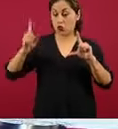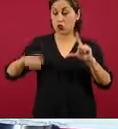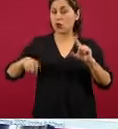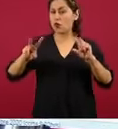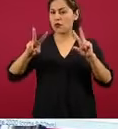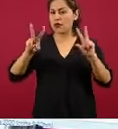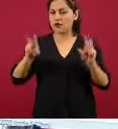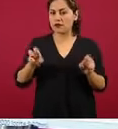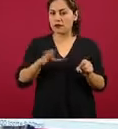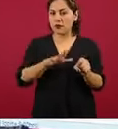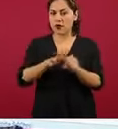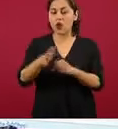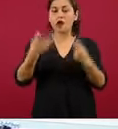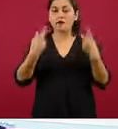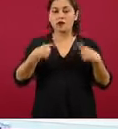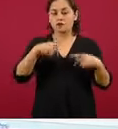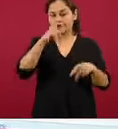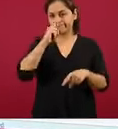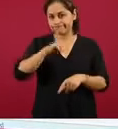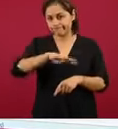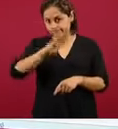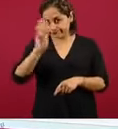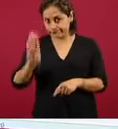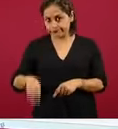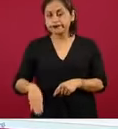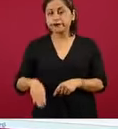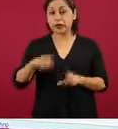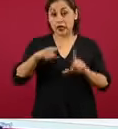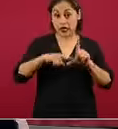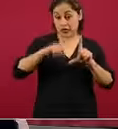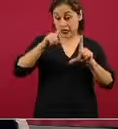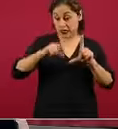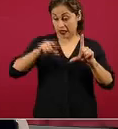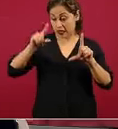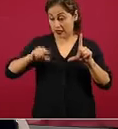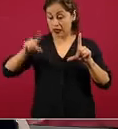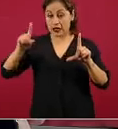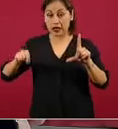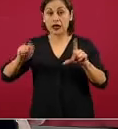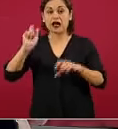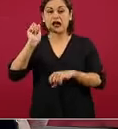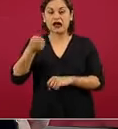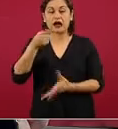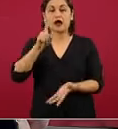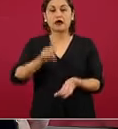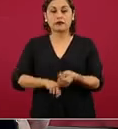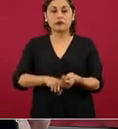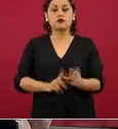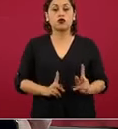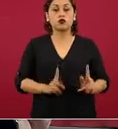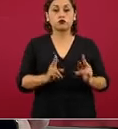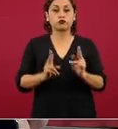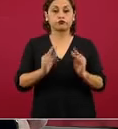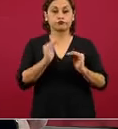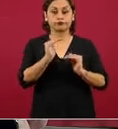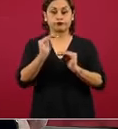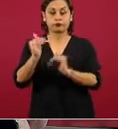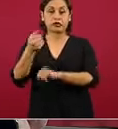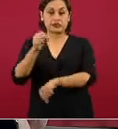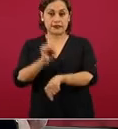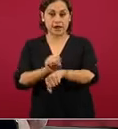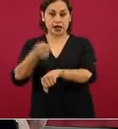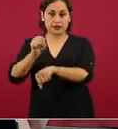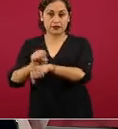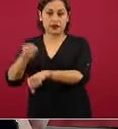las defunciones, que también en cada una de las barras se grafica cada una de las semanas, y como podemos ver,